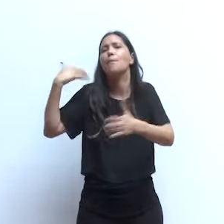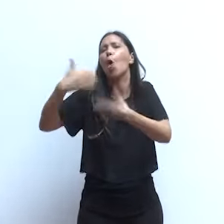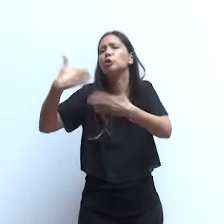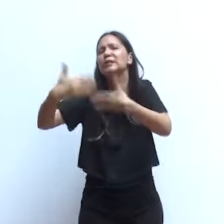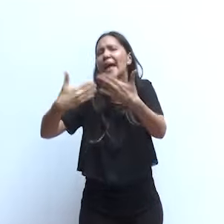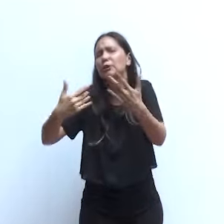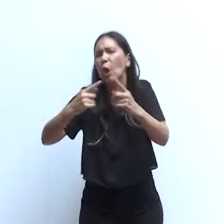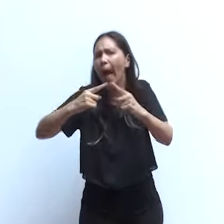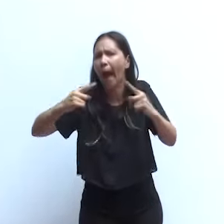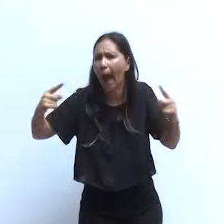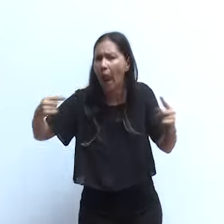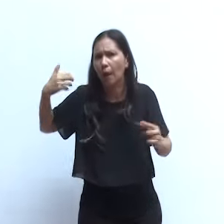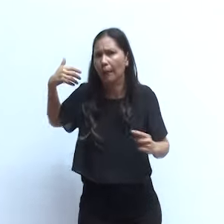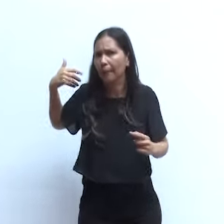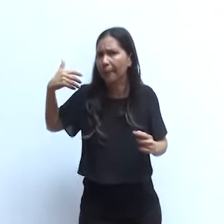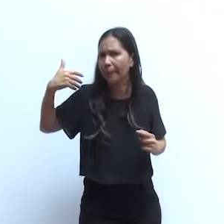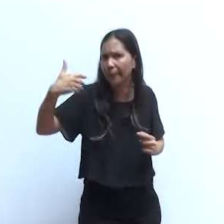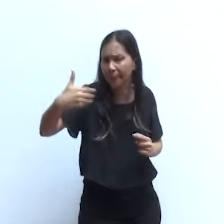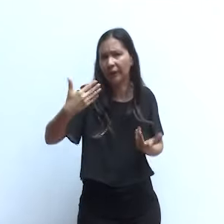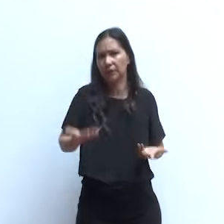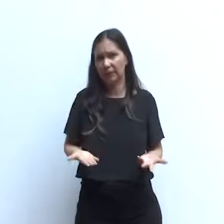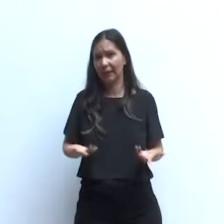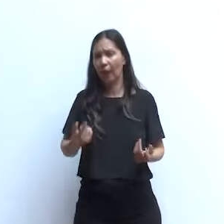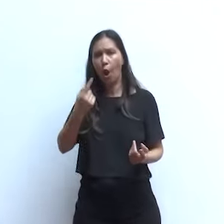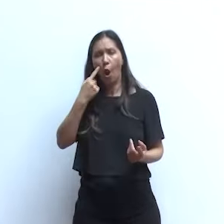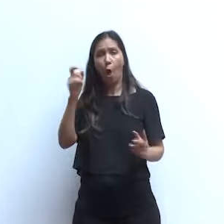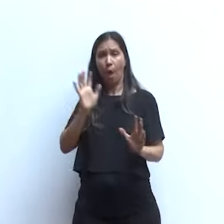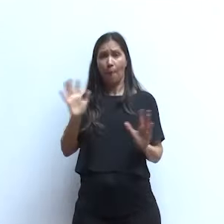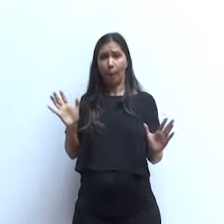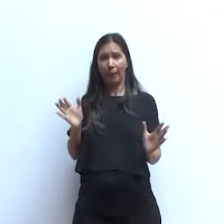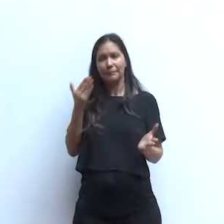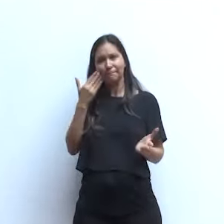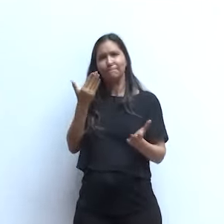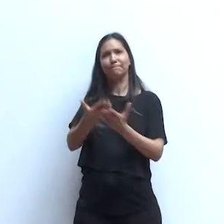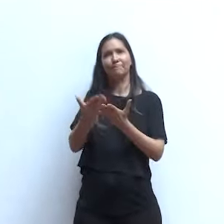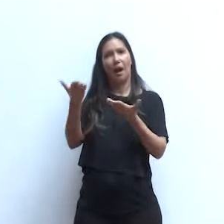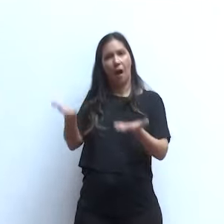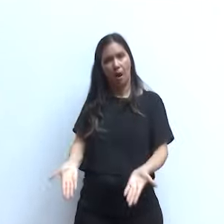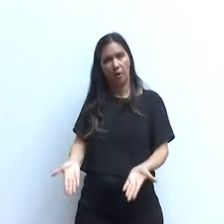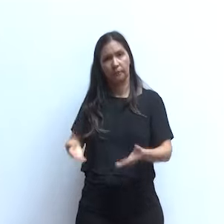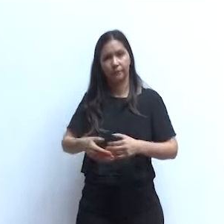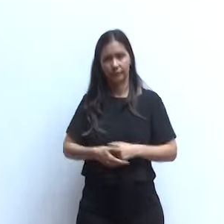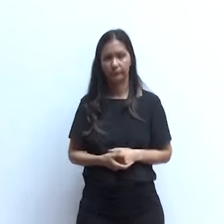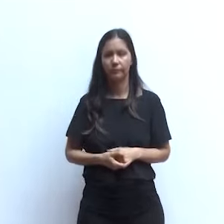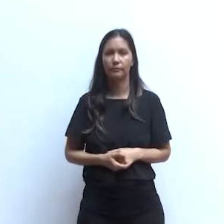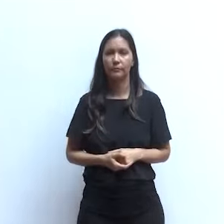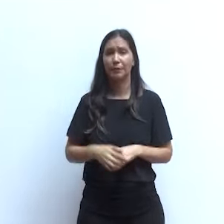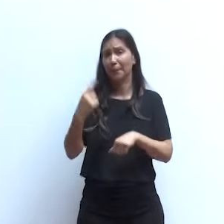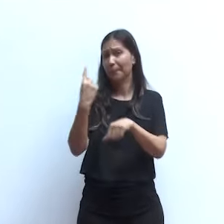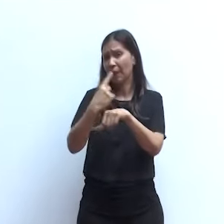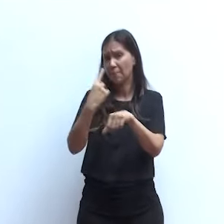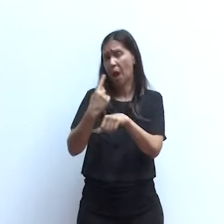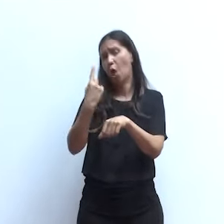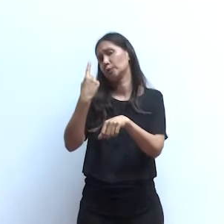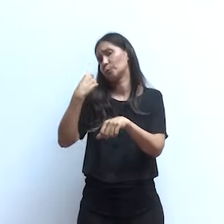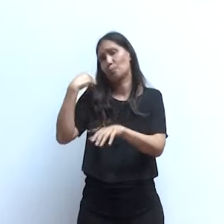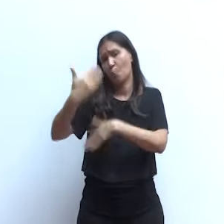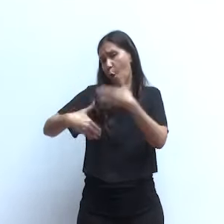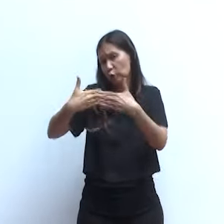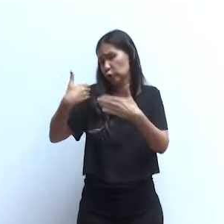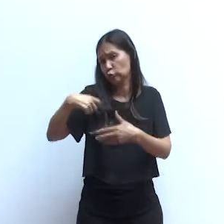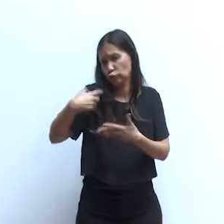escapan cuando asumimos este tipo de periodización no en primer lugar procesos sociales de larga duración como como